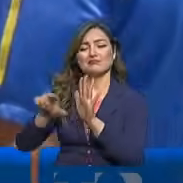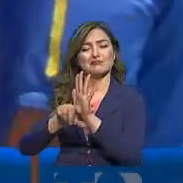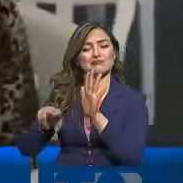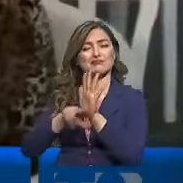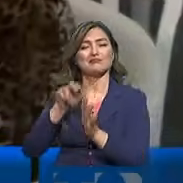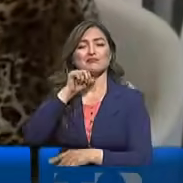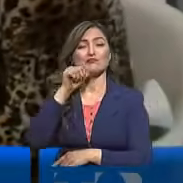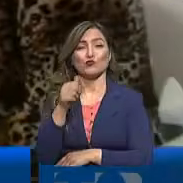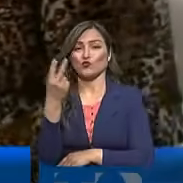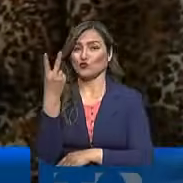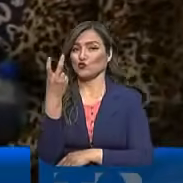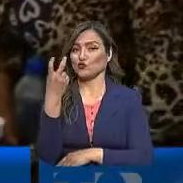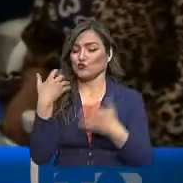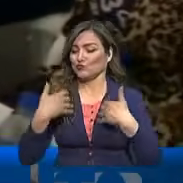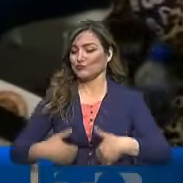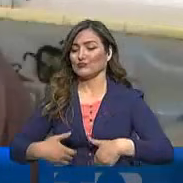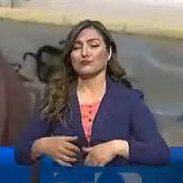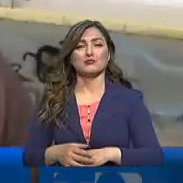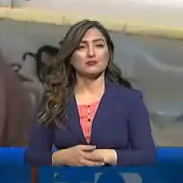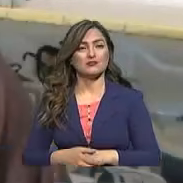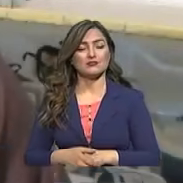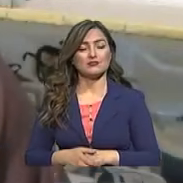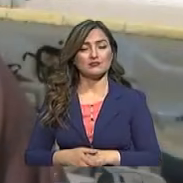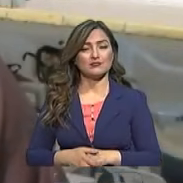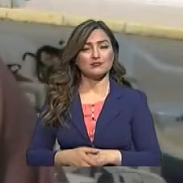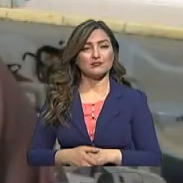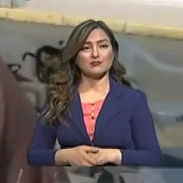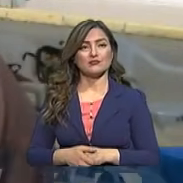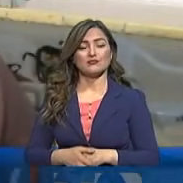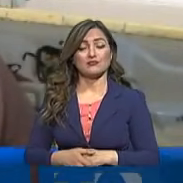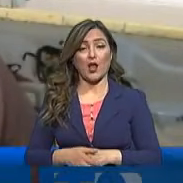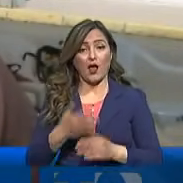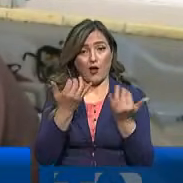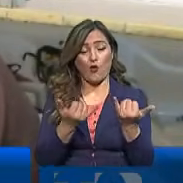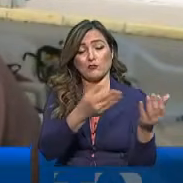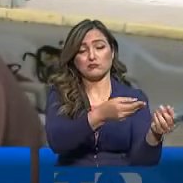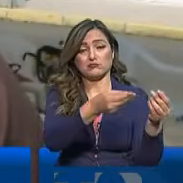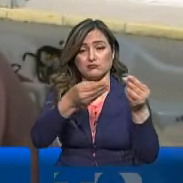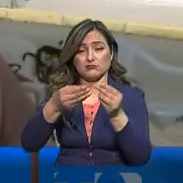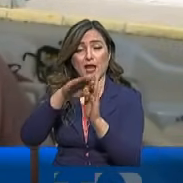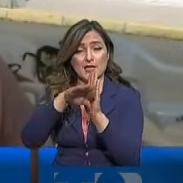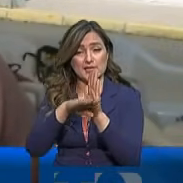solo faltan 12 cuerpos por identificar. Al momento nos han pasado un listado que todavía